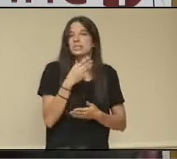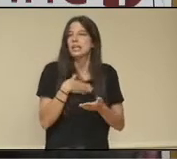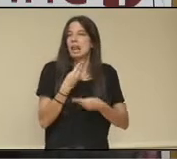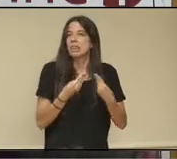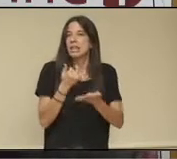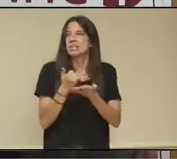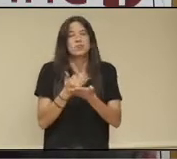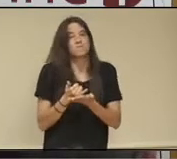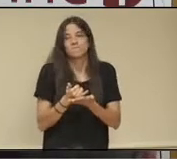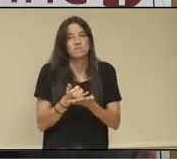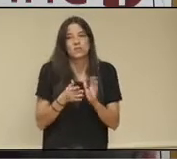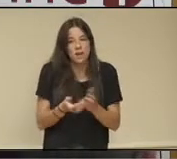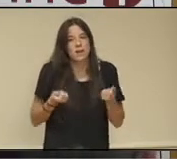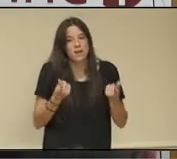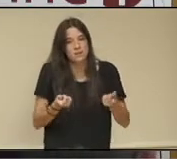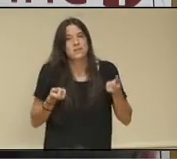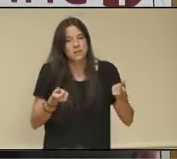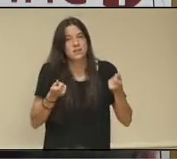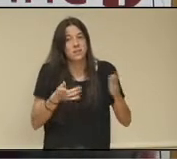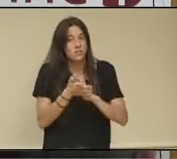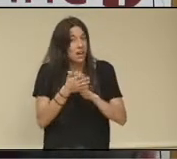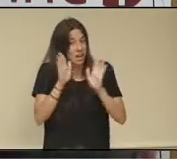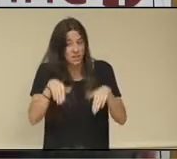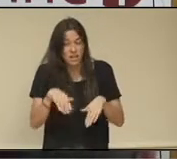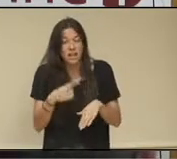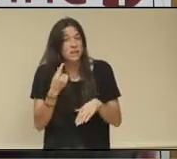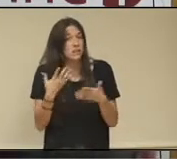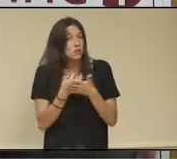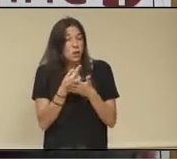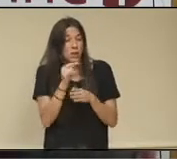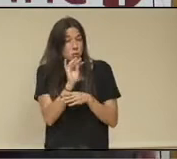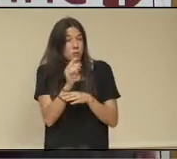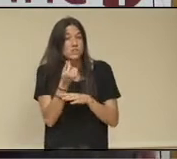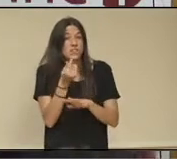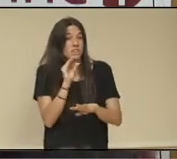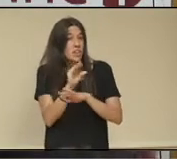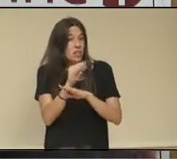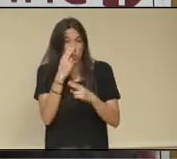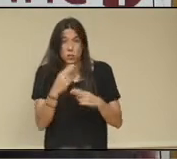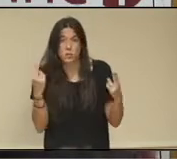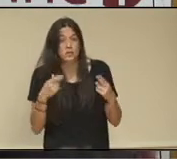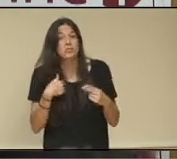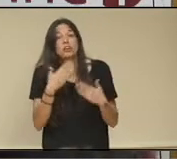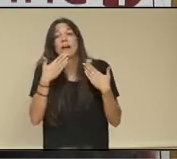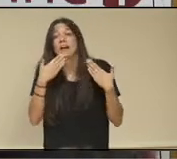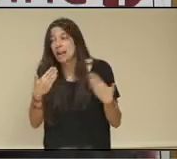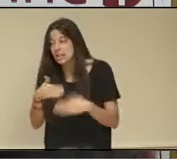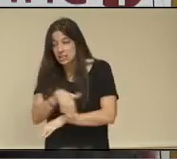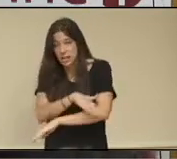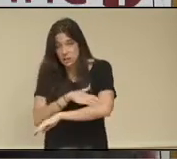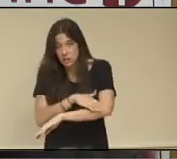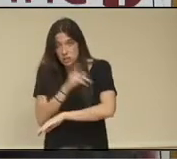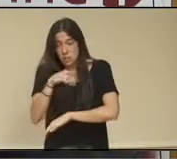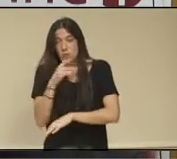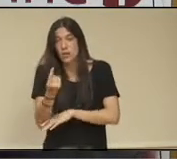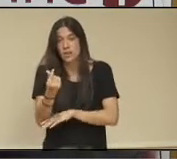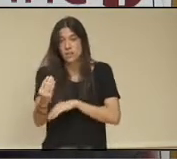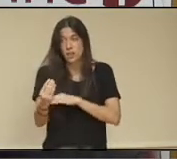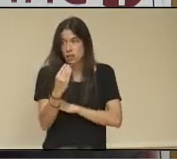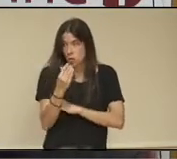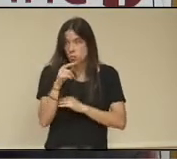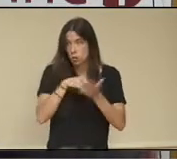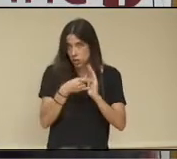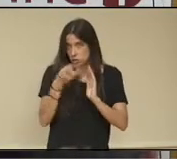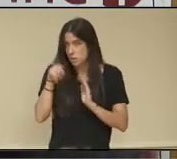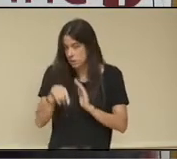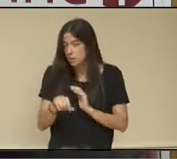de millones, sino que va a ser todo financiación pública y todo agradecer al Ministerio porque nos ha financiado los proyectos desde